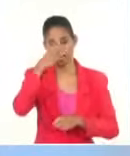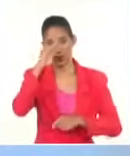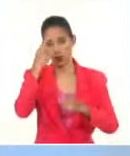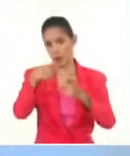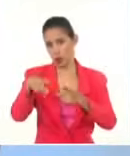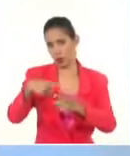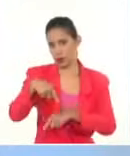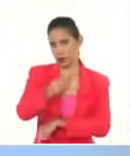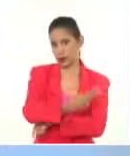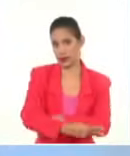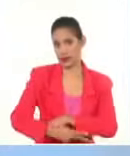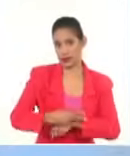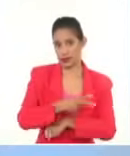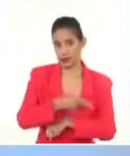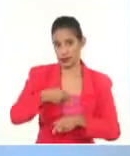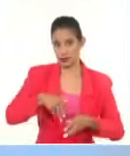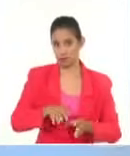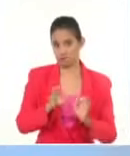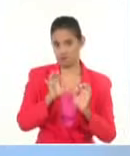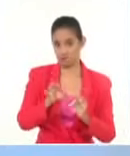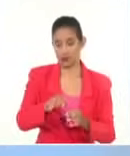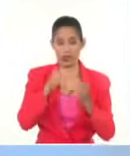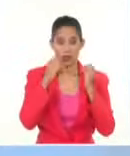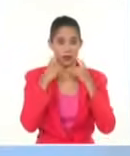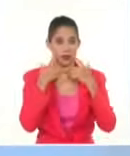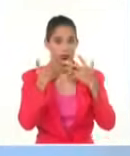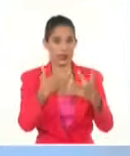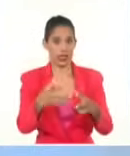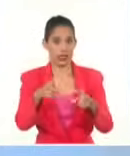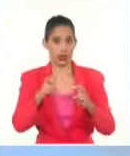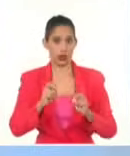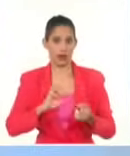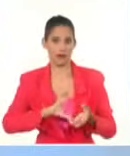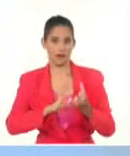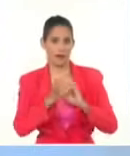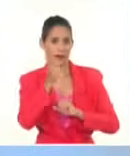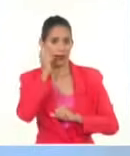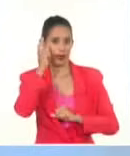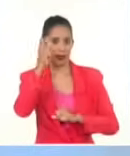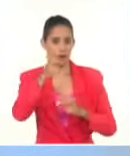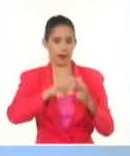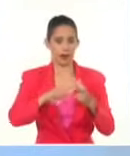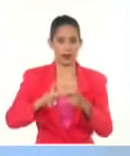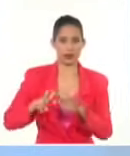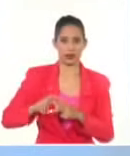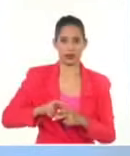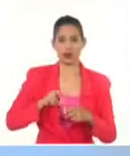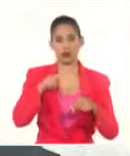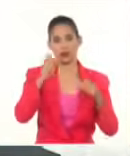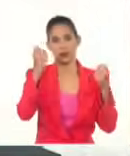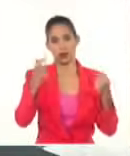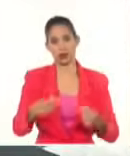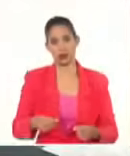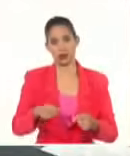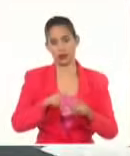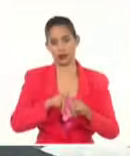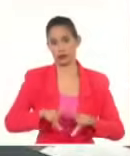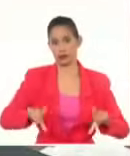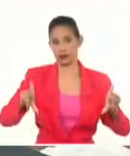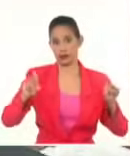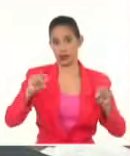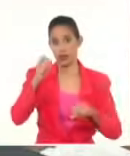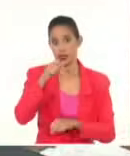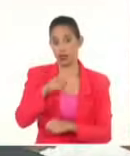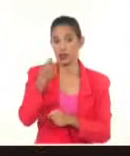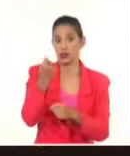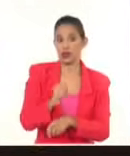versión que ofrece soluciones migratorias a los ciudadanos para su inserción en el nuevo modelo económico. La ley desestima